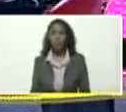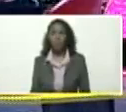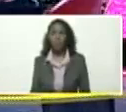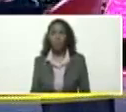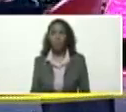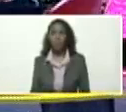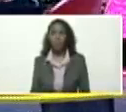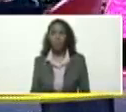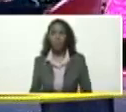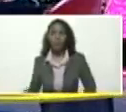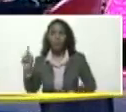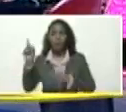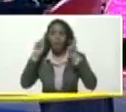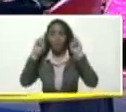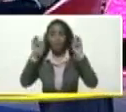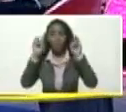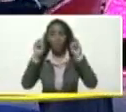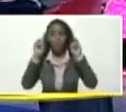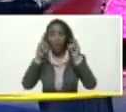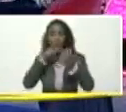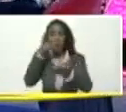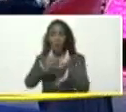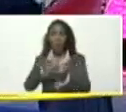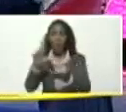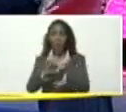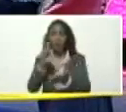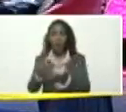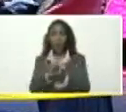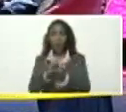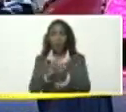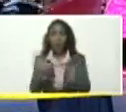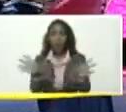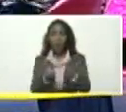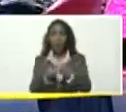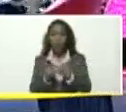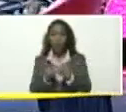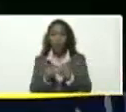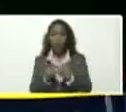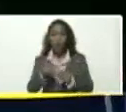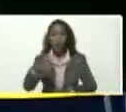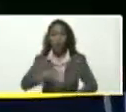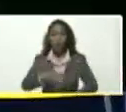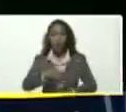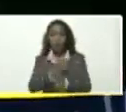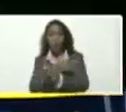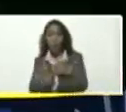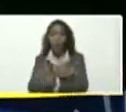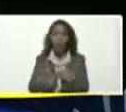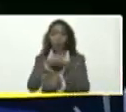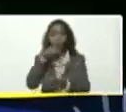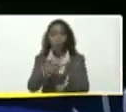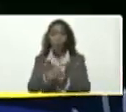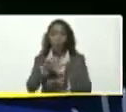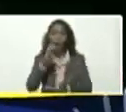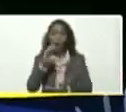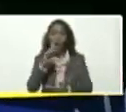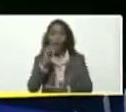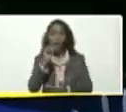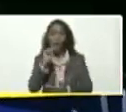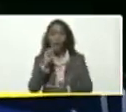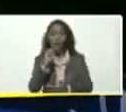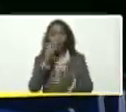En la categoría Invención Libro, categoría Colección o Serie, Cuentos para Jugar, llamamos a Elis Labrador.